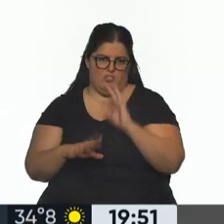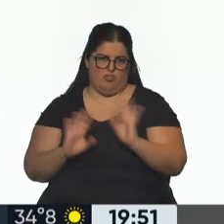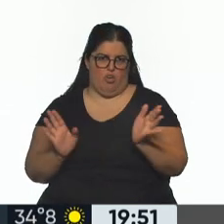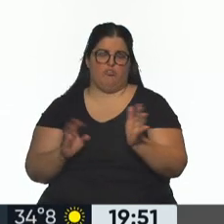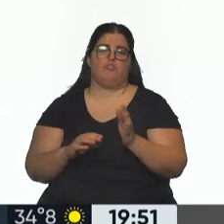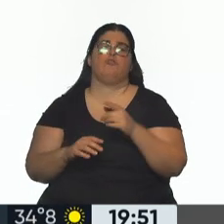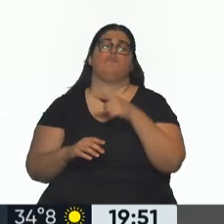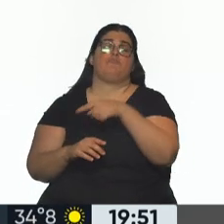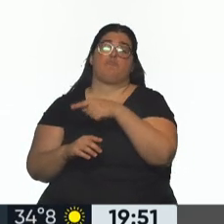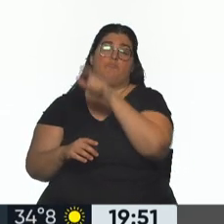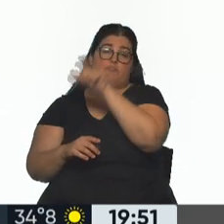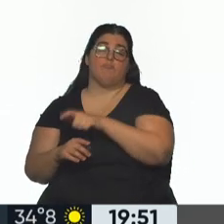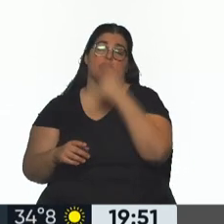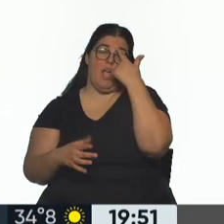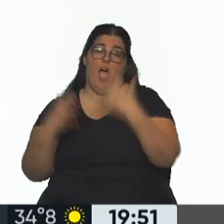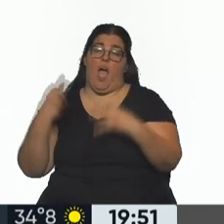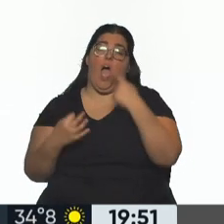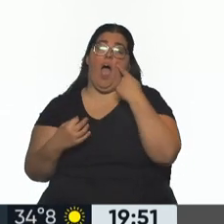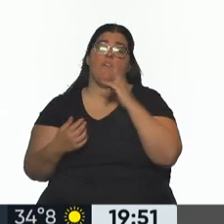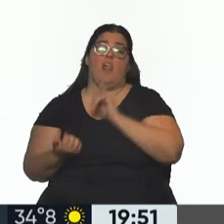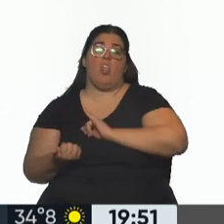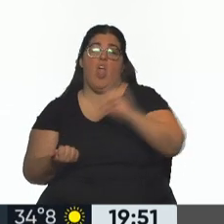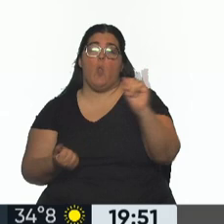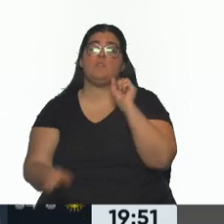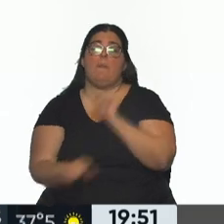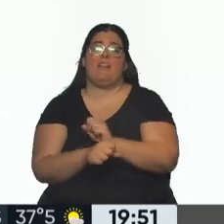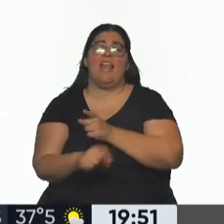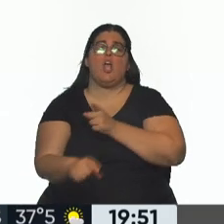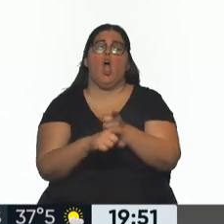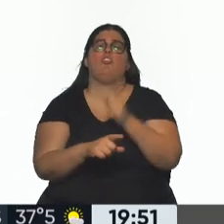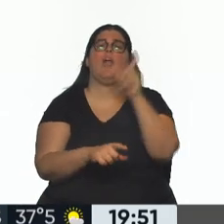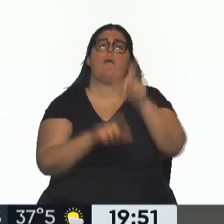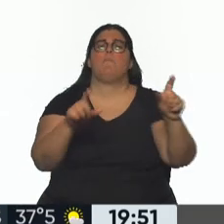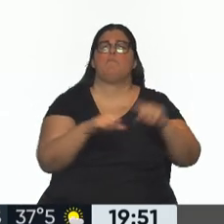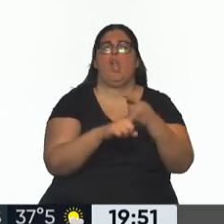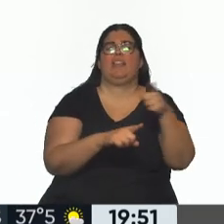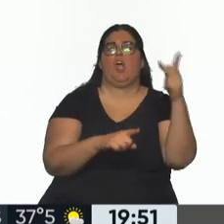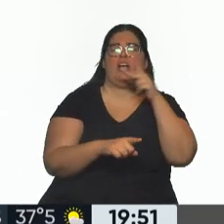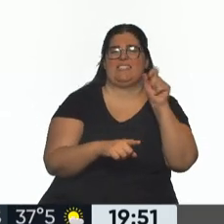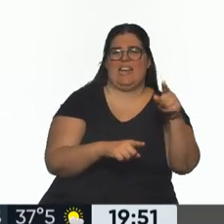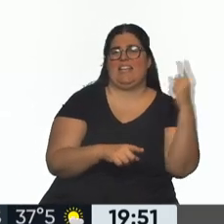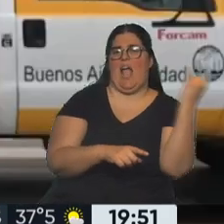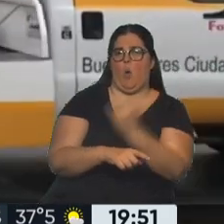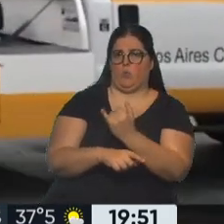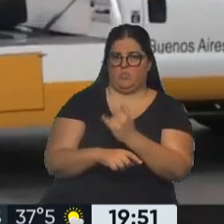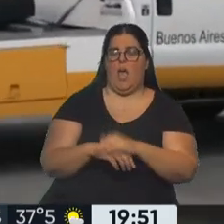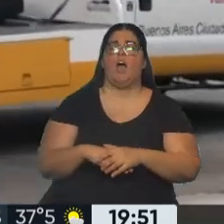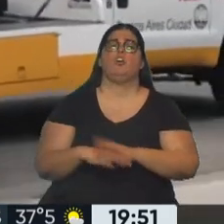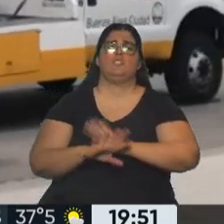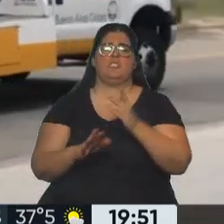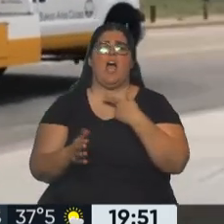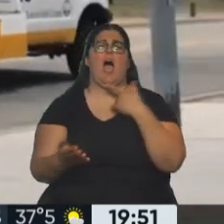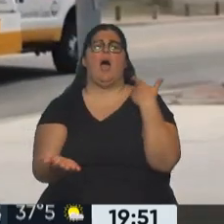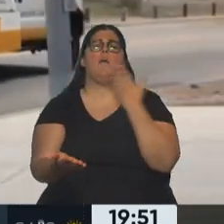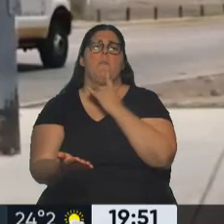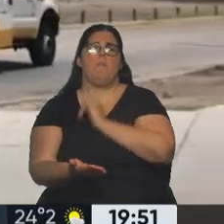que analiza presentar denuncias penales contra dirigentes kirchneristas que lo acusaron. De hecho, hizo una presentación contra el diputado del